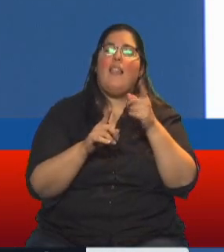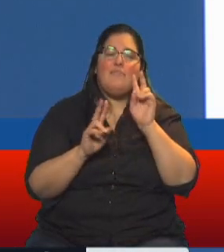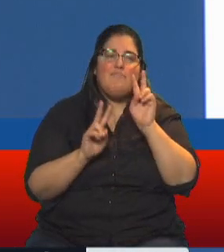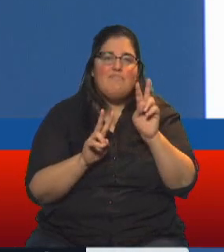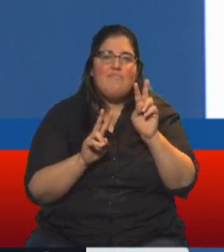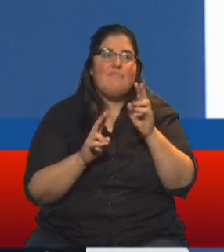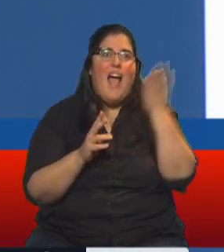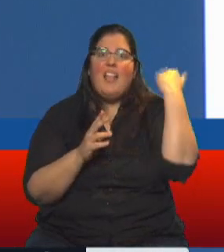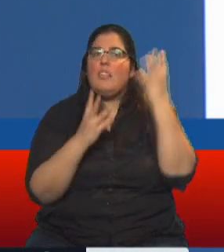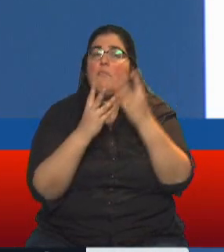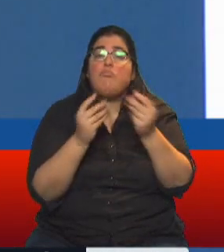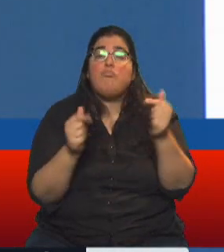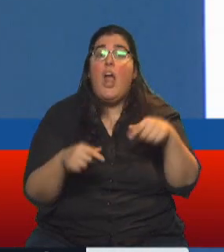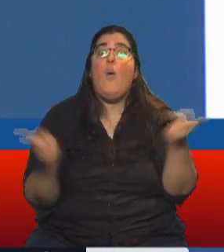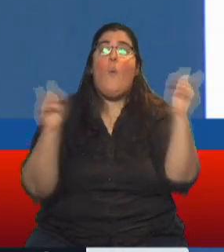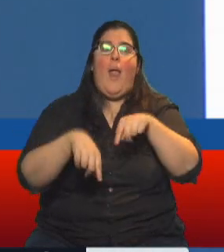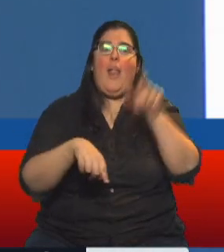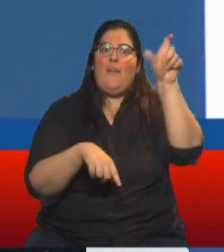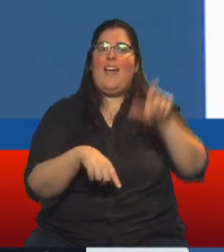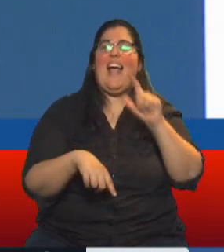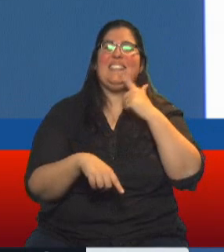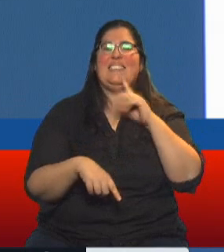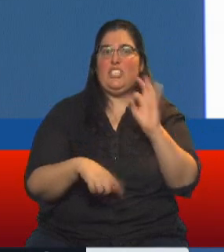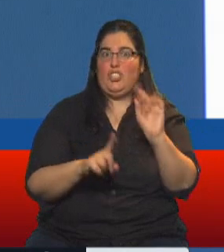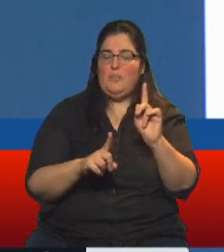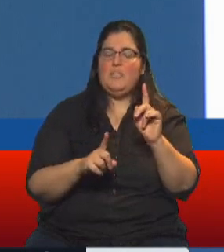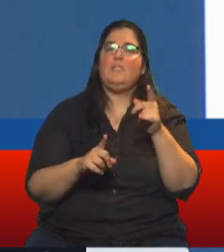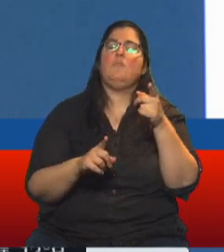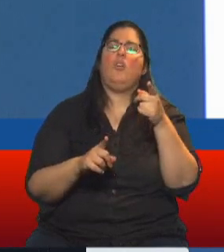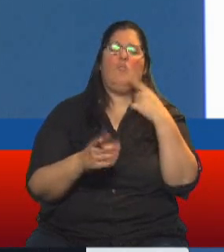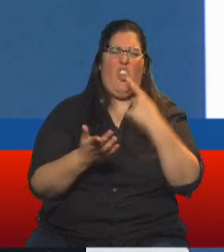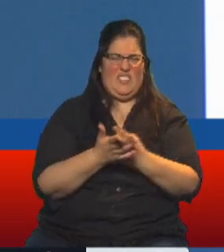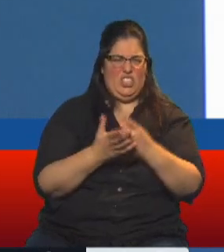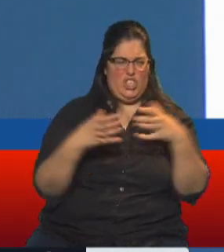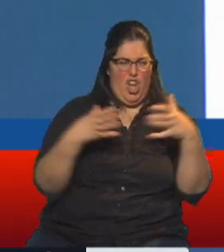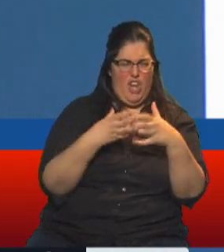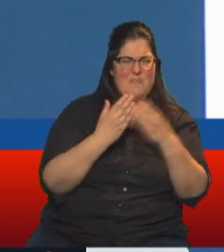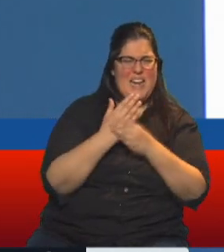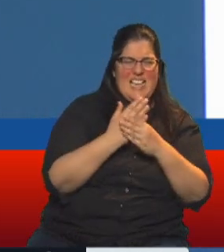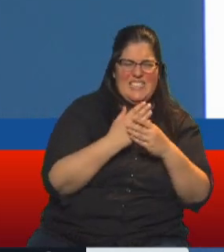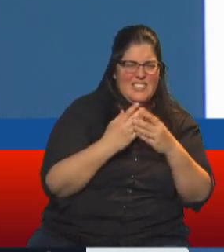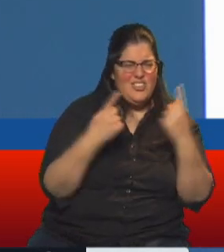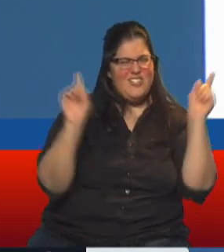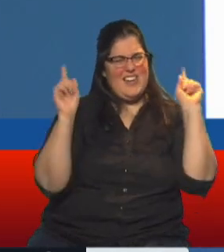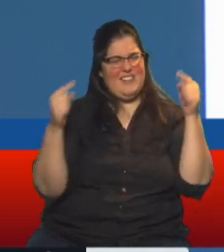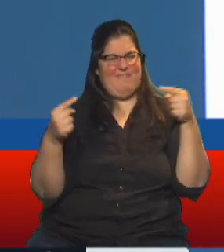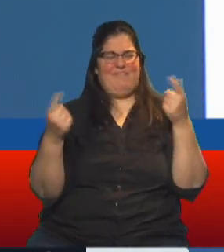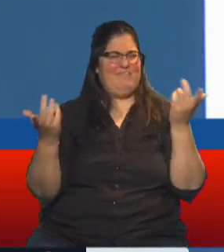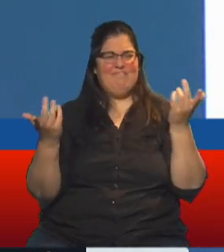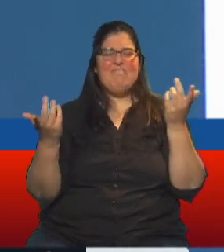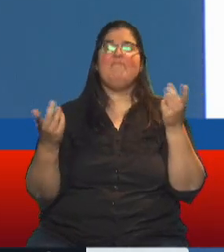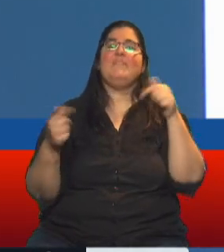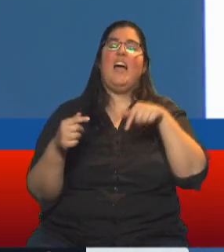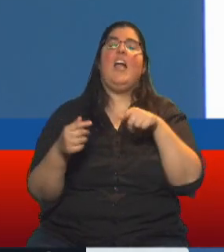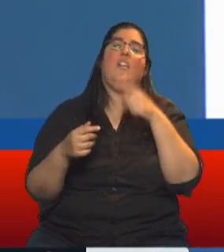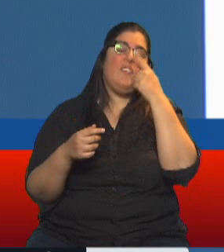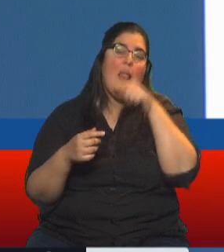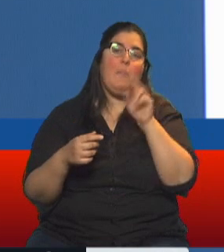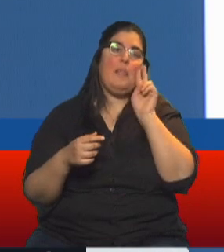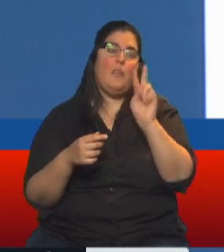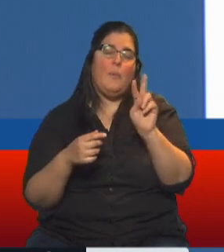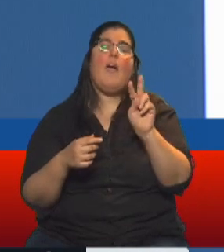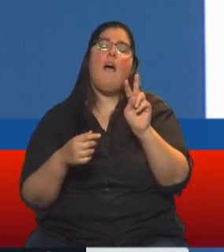Castillo. Después nos desconcierta con ese gabinete y después otro tercer giro que vemos es finalmente la designación de